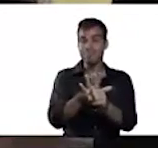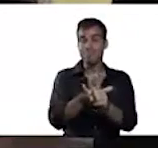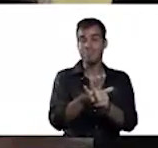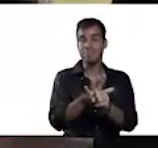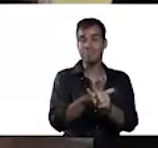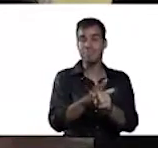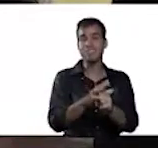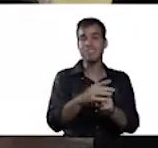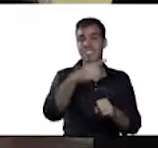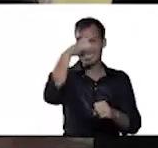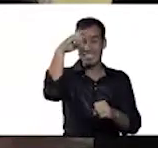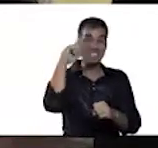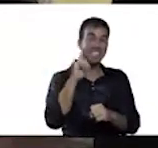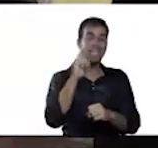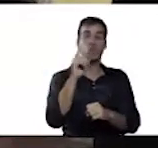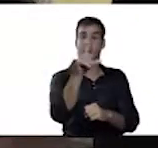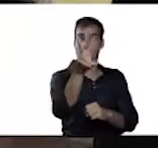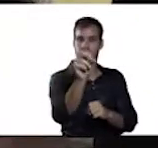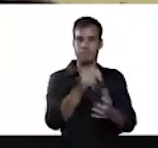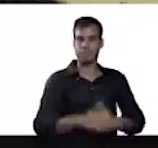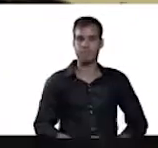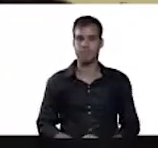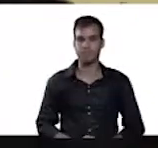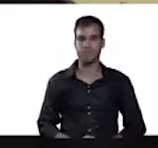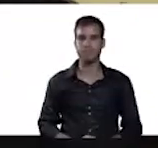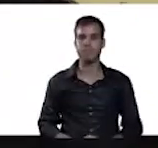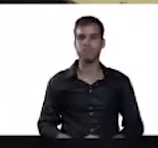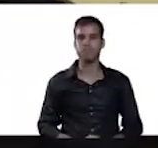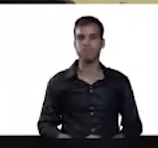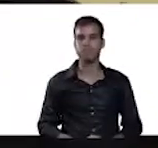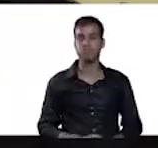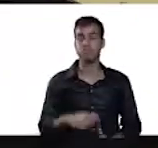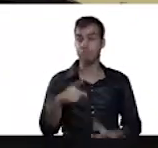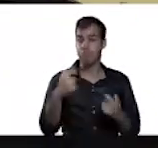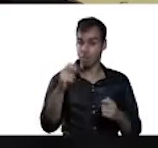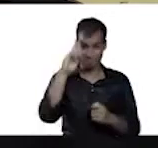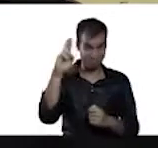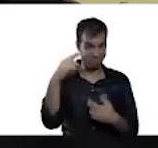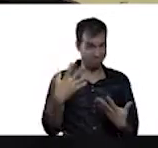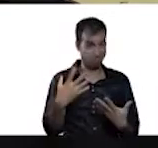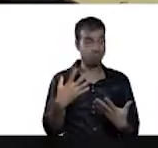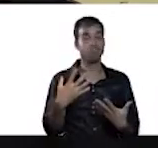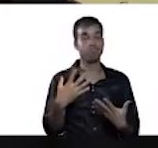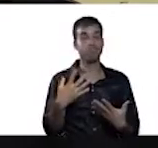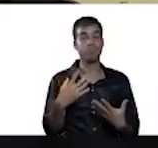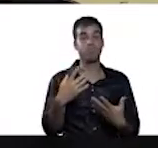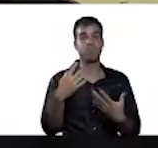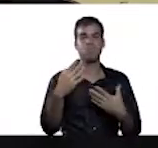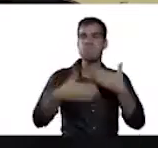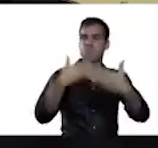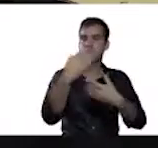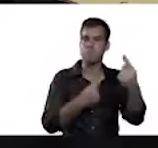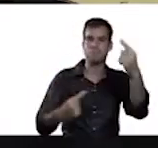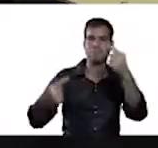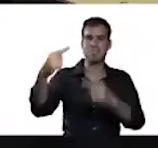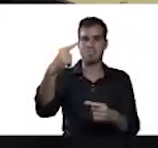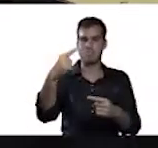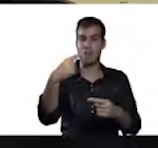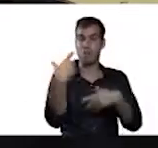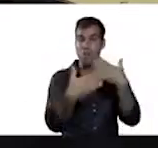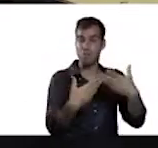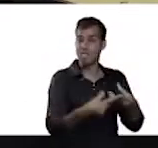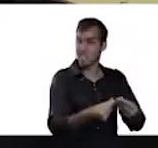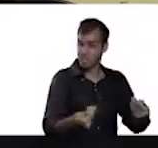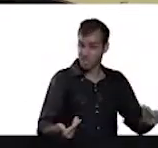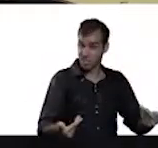principios del siglo XX. Asimismo, deberán tener en cuenta las problemáticas esenciales,